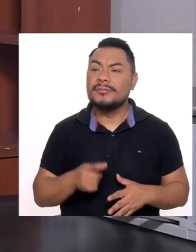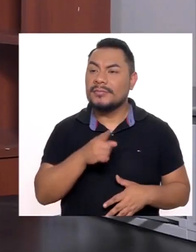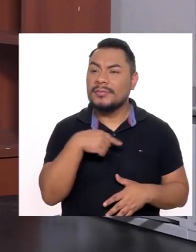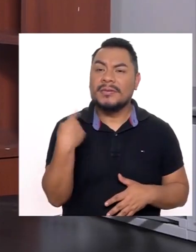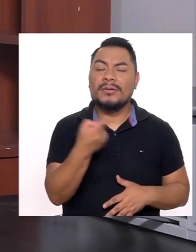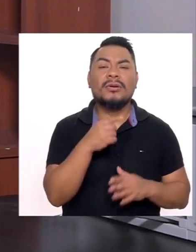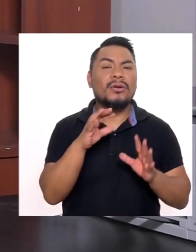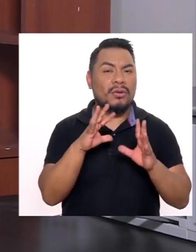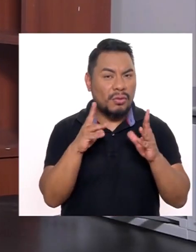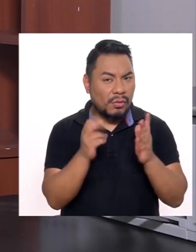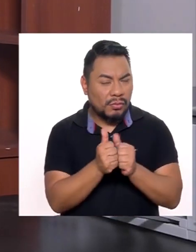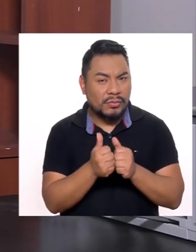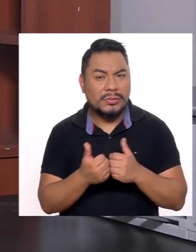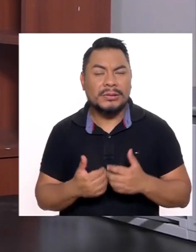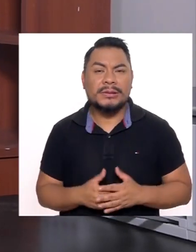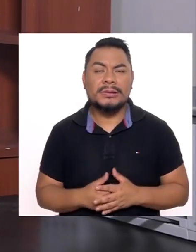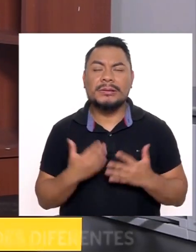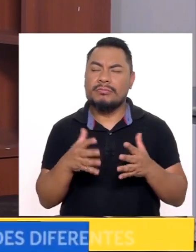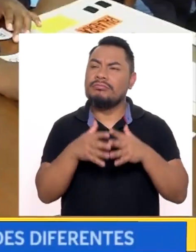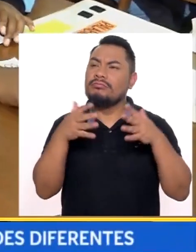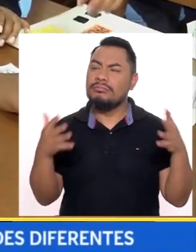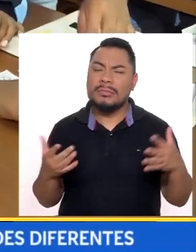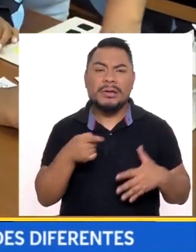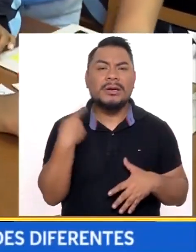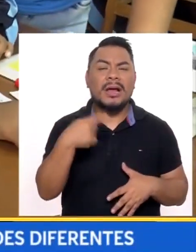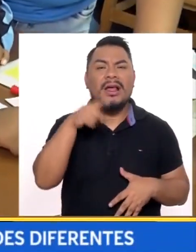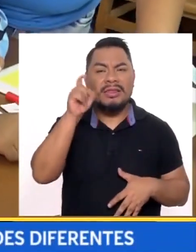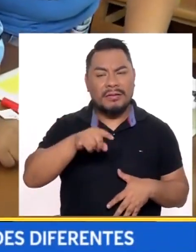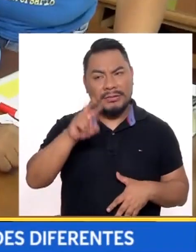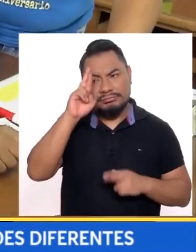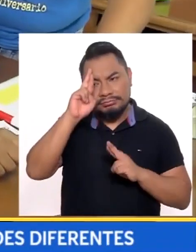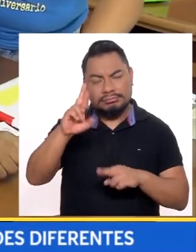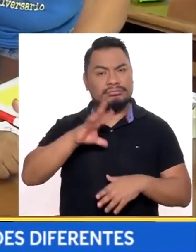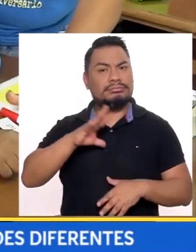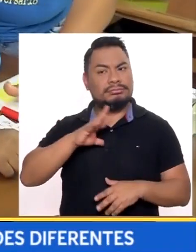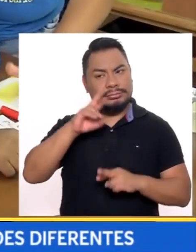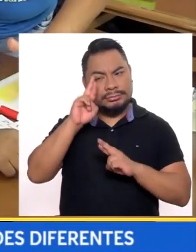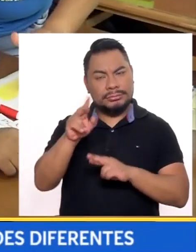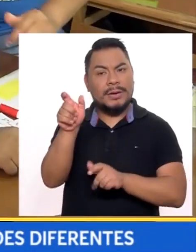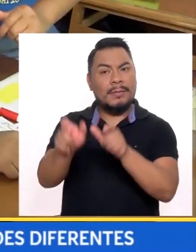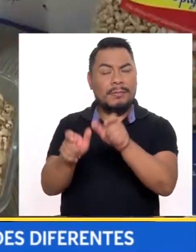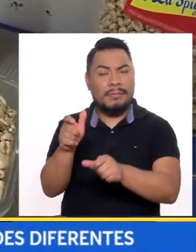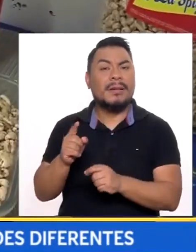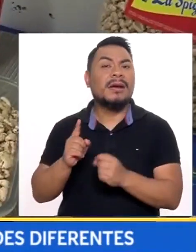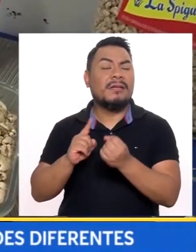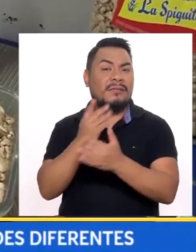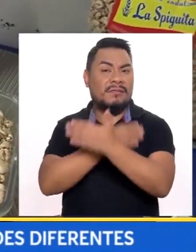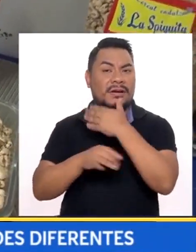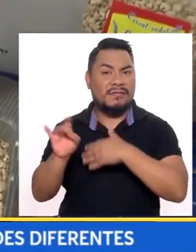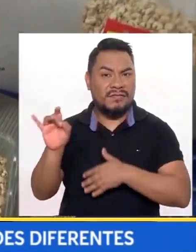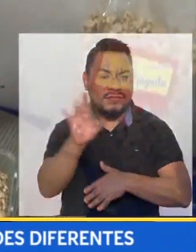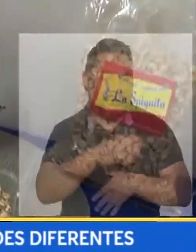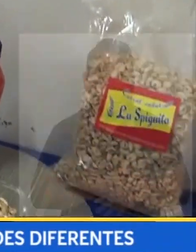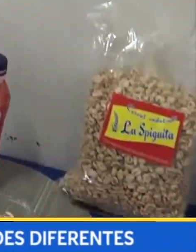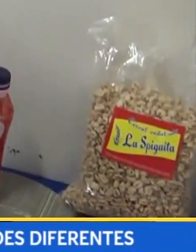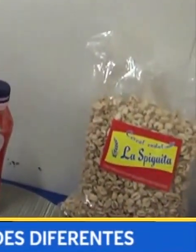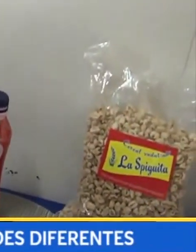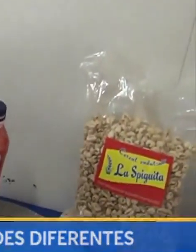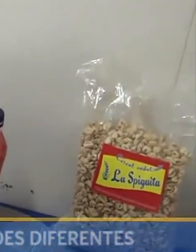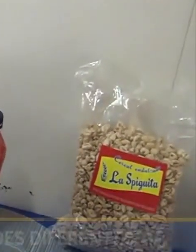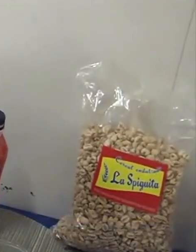Somos una sociedad diversa Nos queda ser tolerantes, ¿no? A las personas con habilidades diferentes